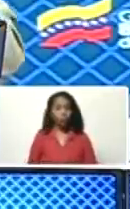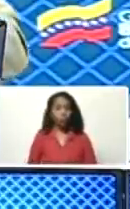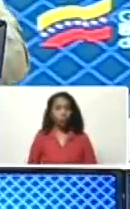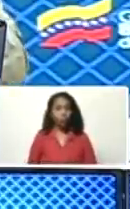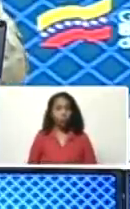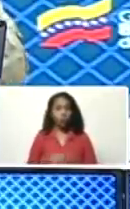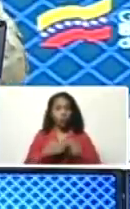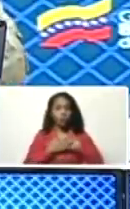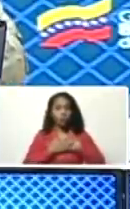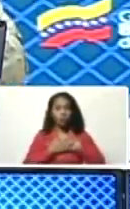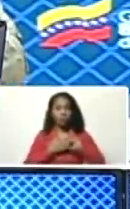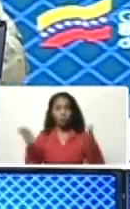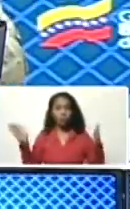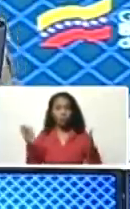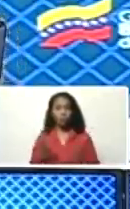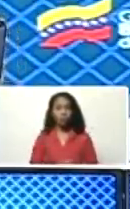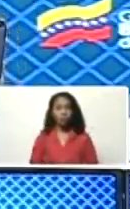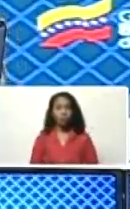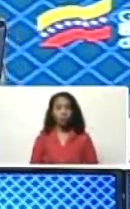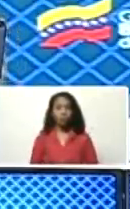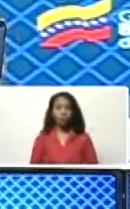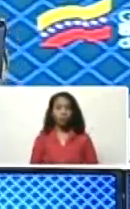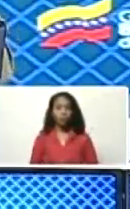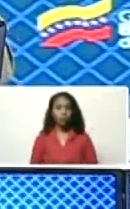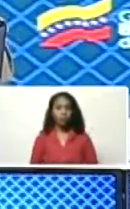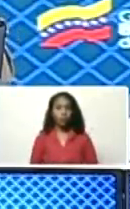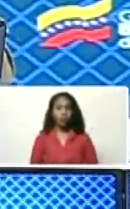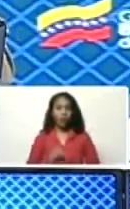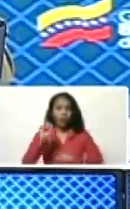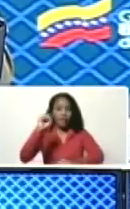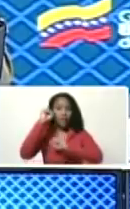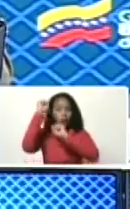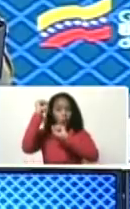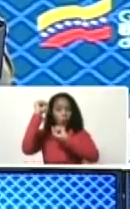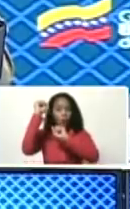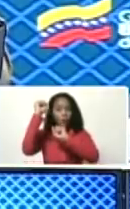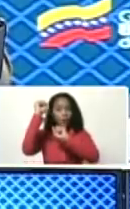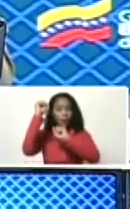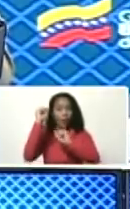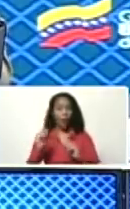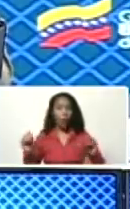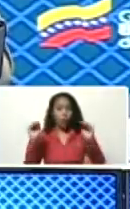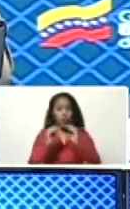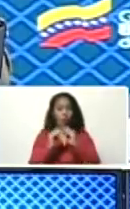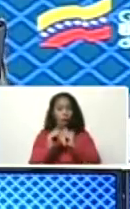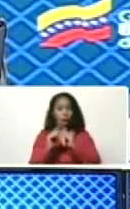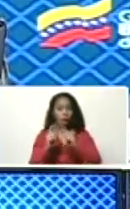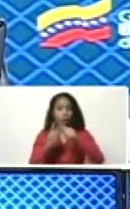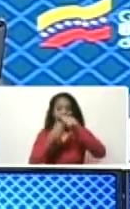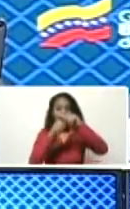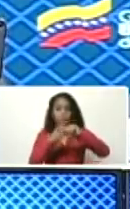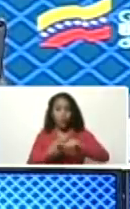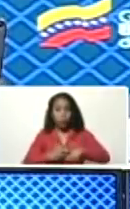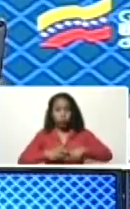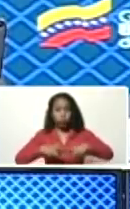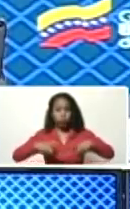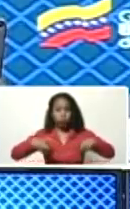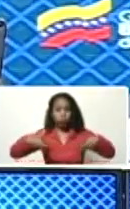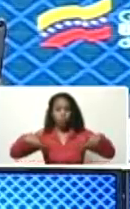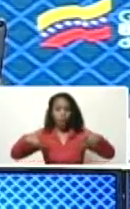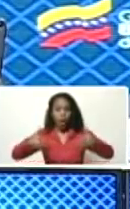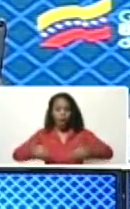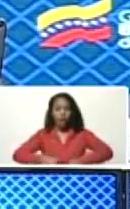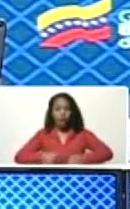Le abrió las puertas a victorias parciales, a acumulación de fuerzas parciales